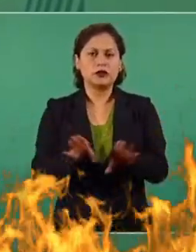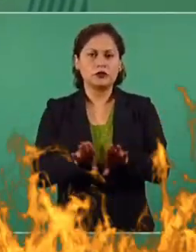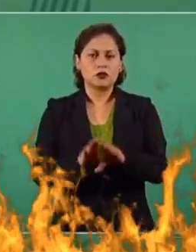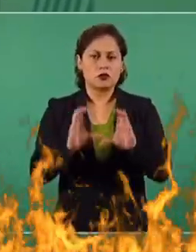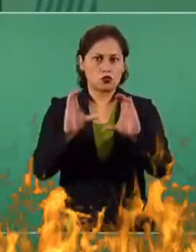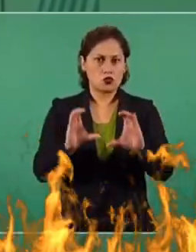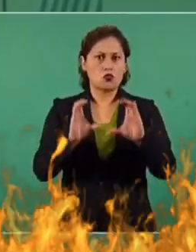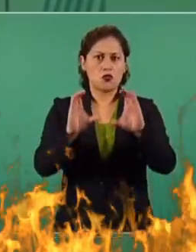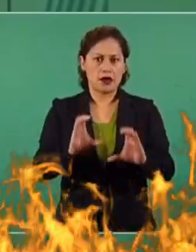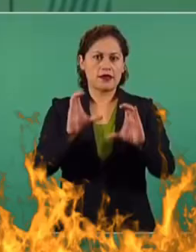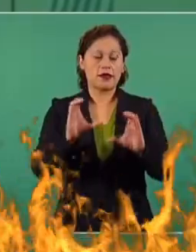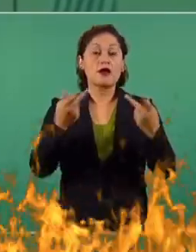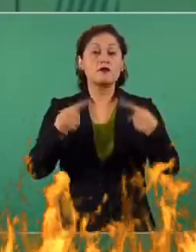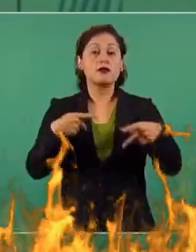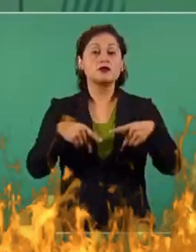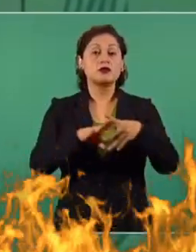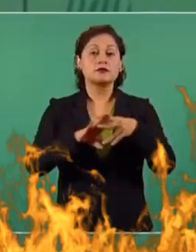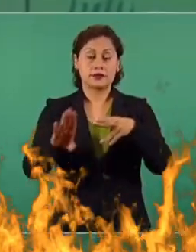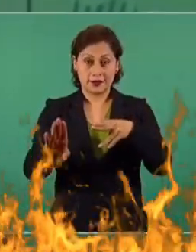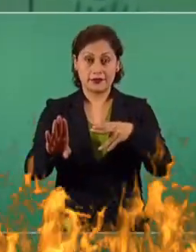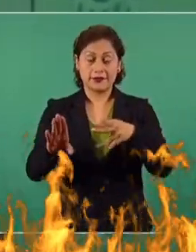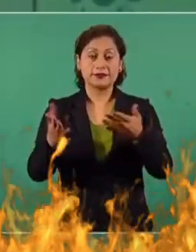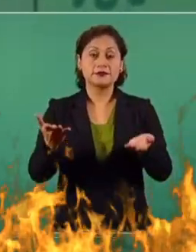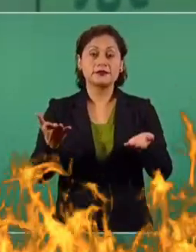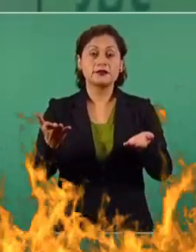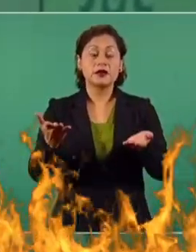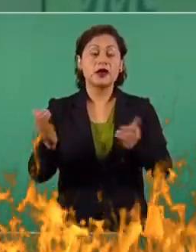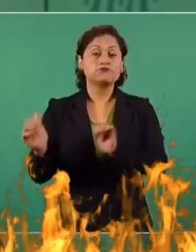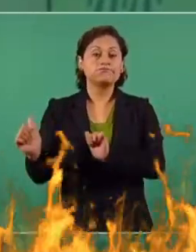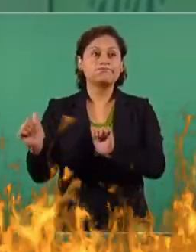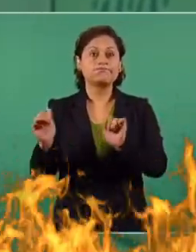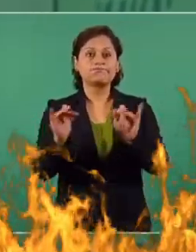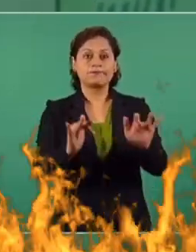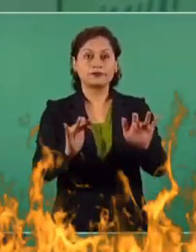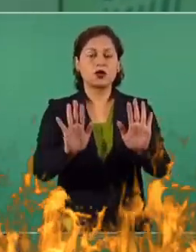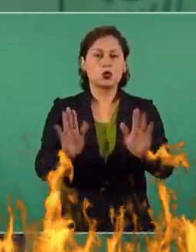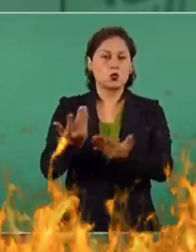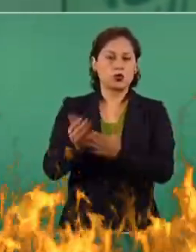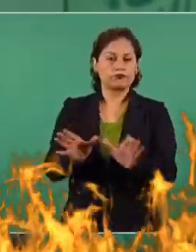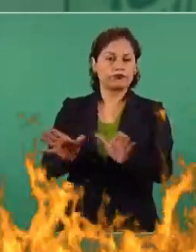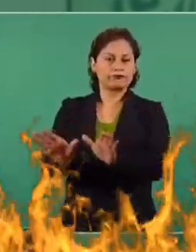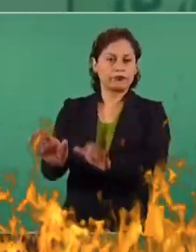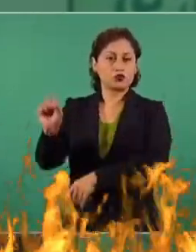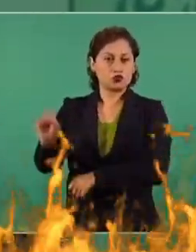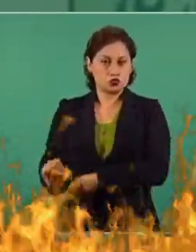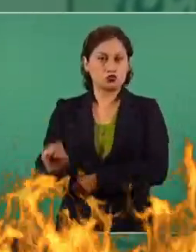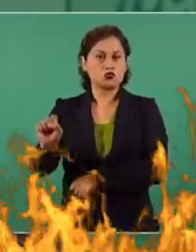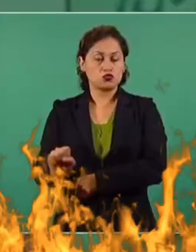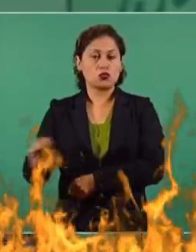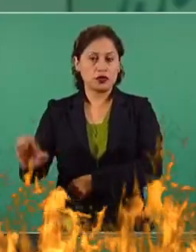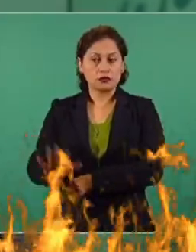migrantes estén en el sur-sureste, protegerlos,